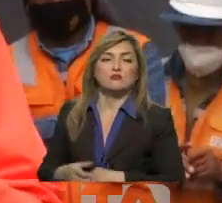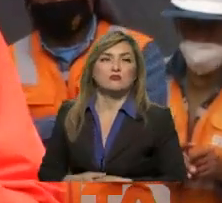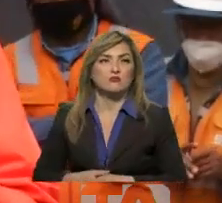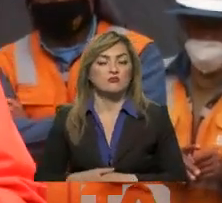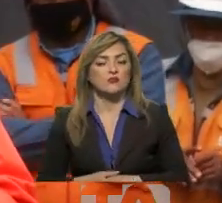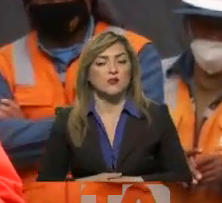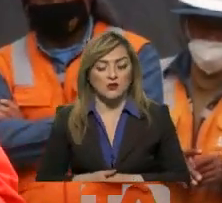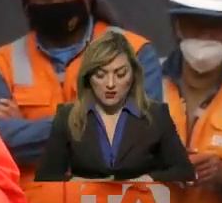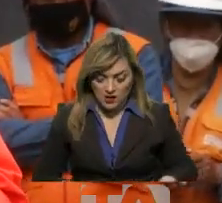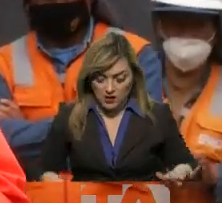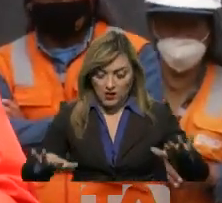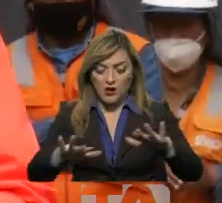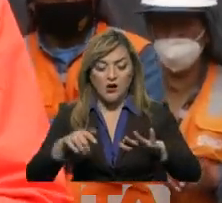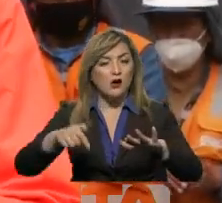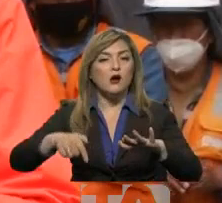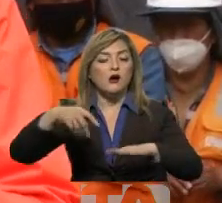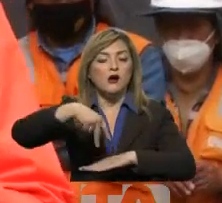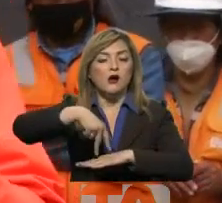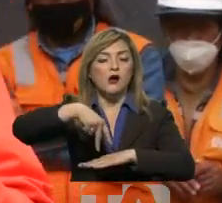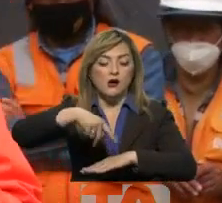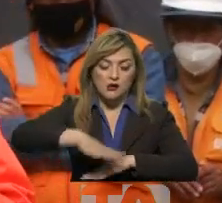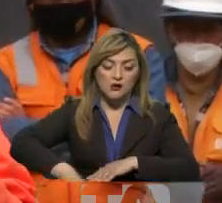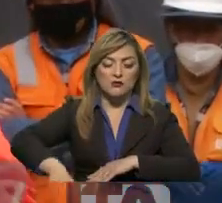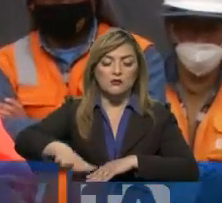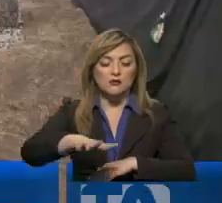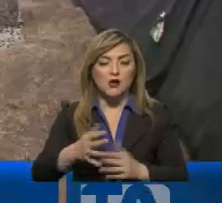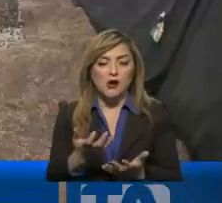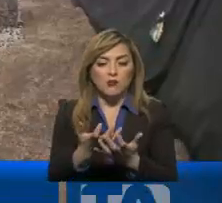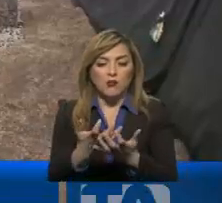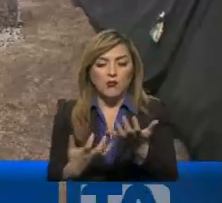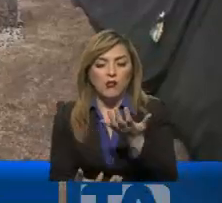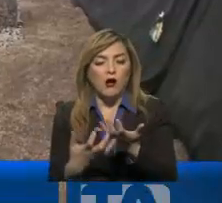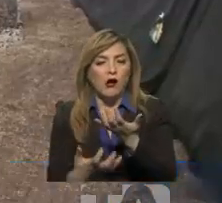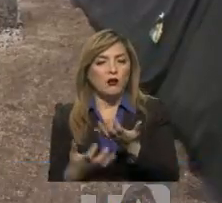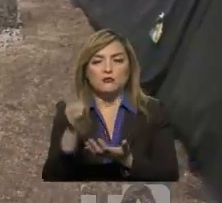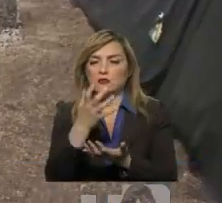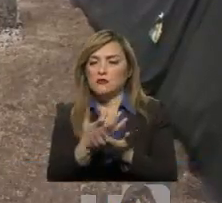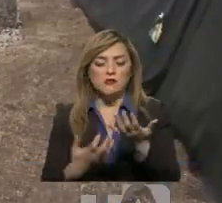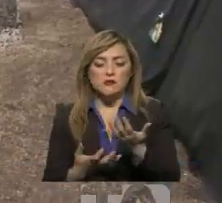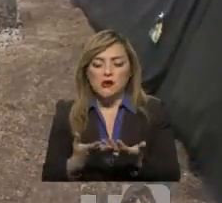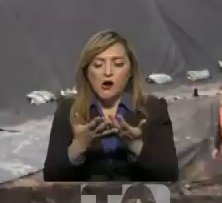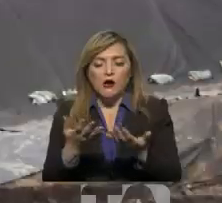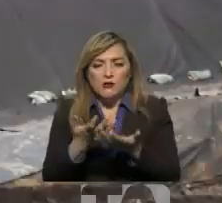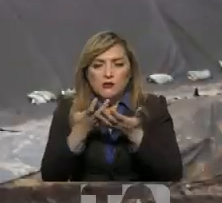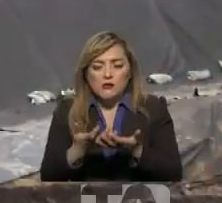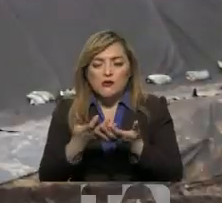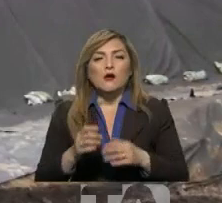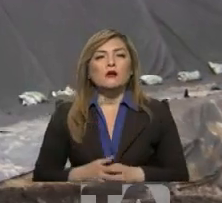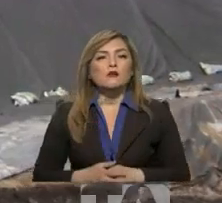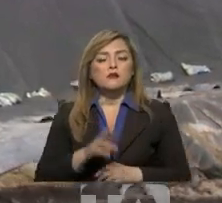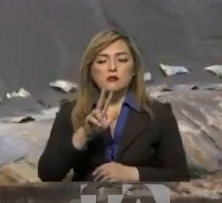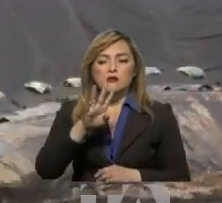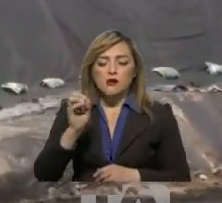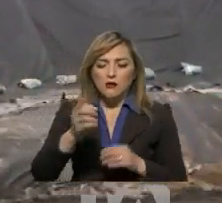que estamos aquí justamente parados. Terminar el filtro. El espacio de 300.000 metros cuadrados construido en el